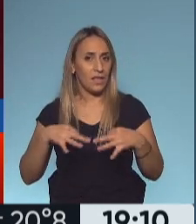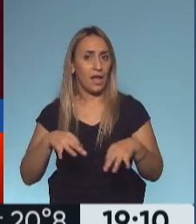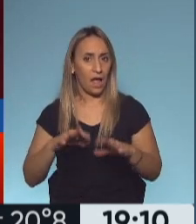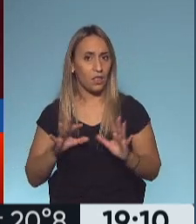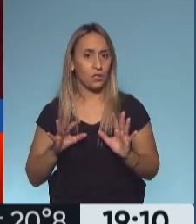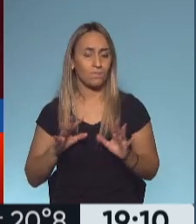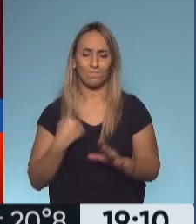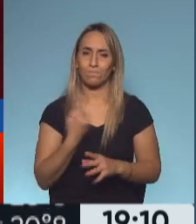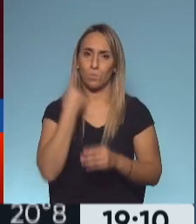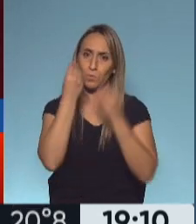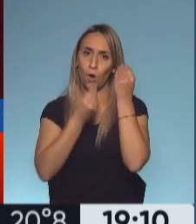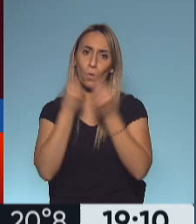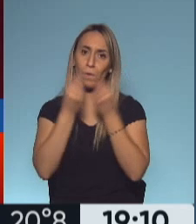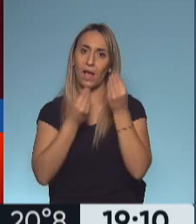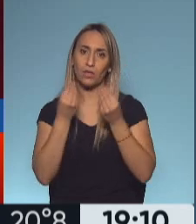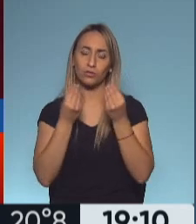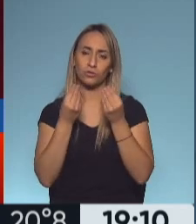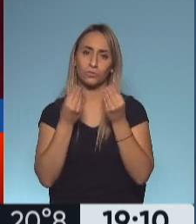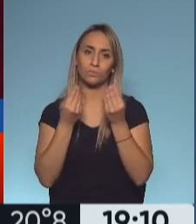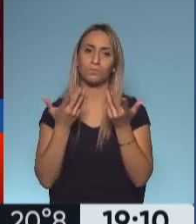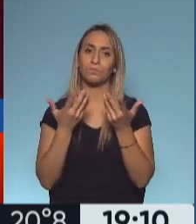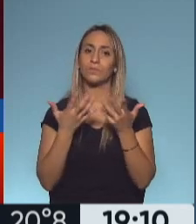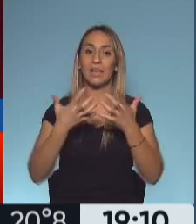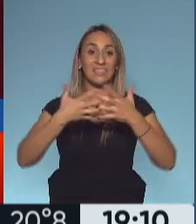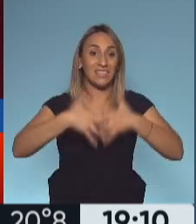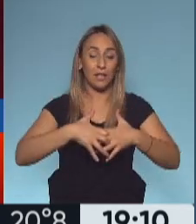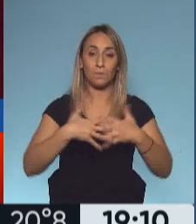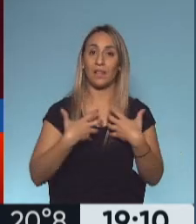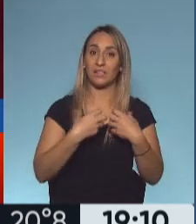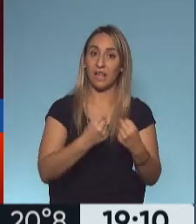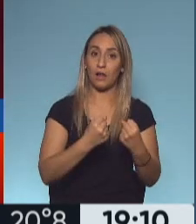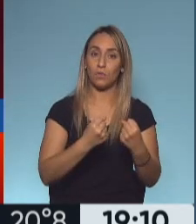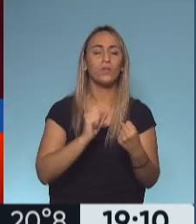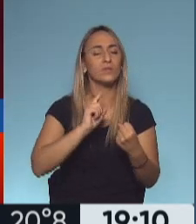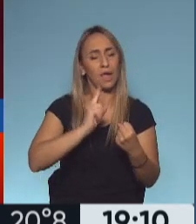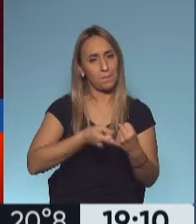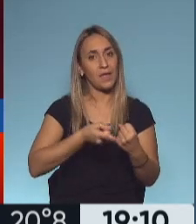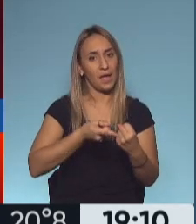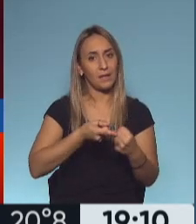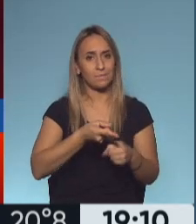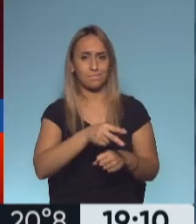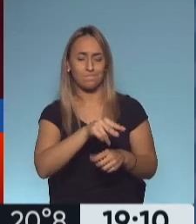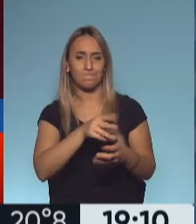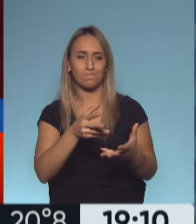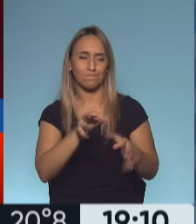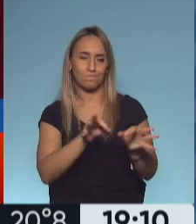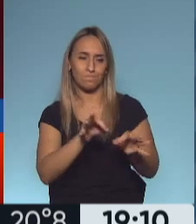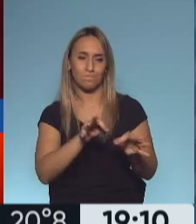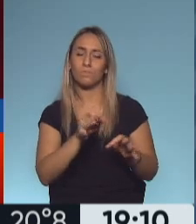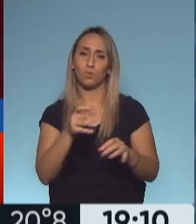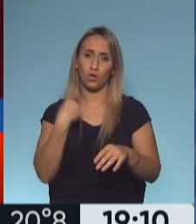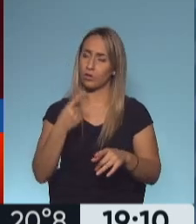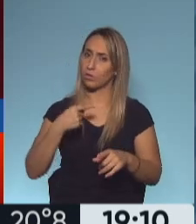estamos preocupados. Nuestro sistema de salud también lo estamos comunicando en